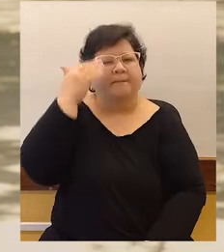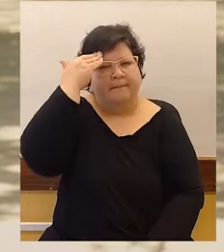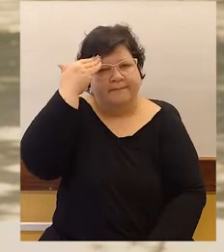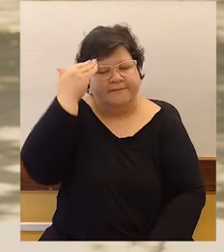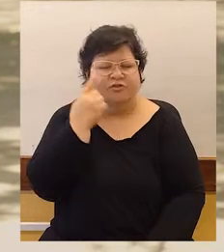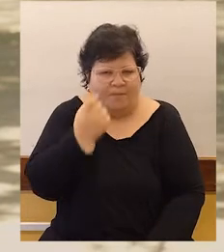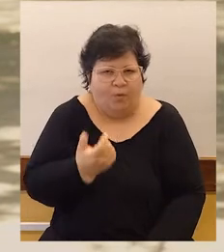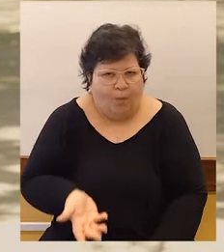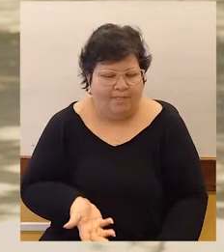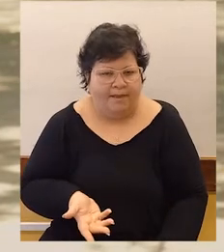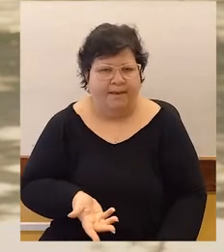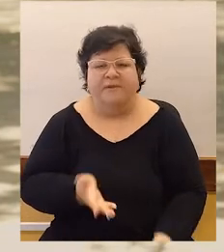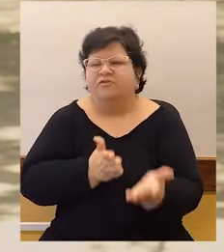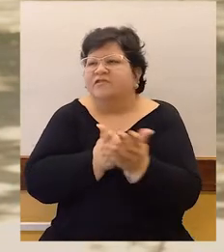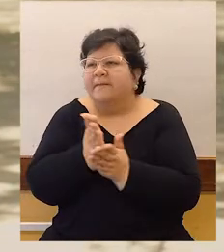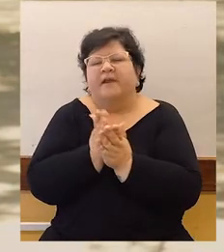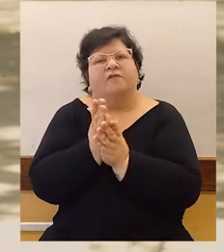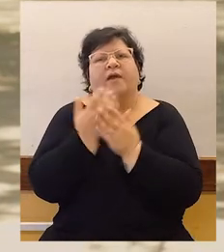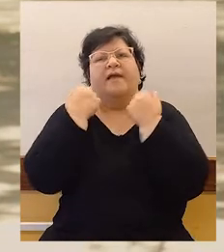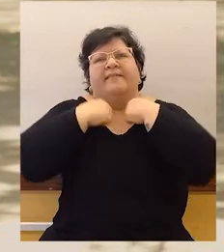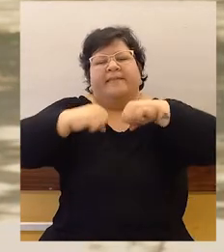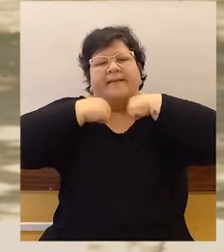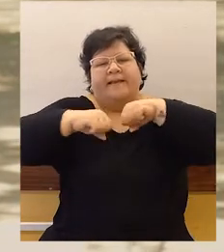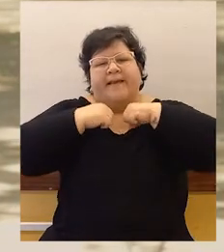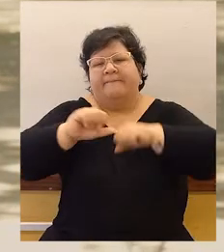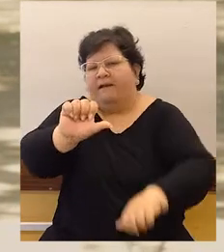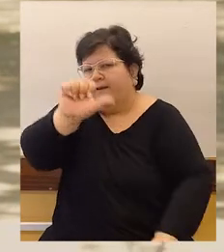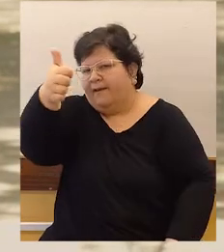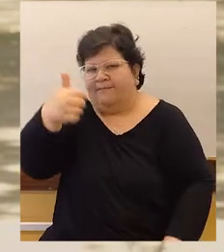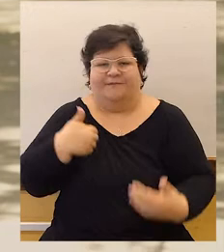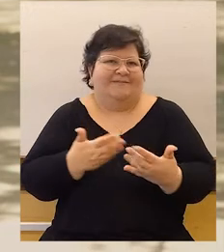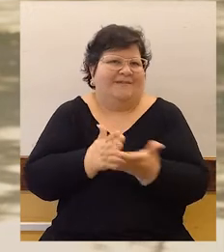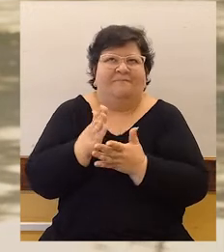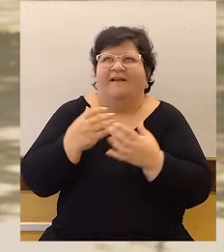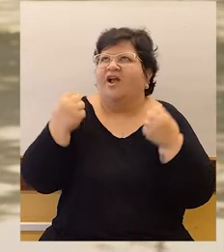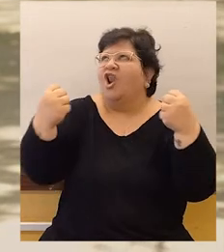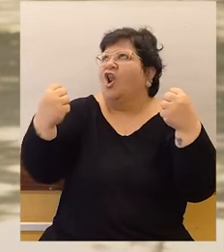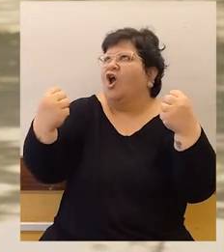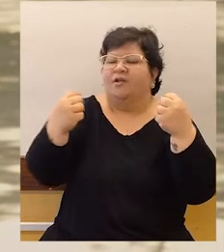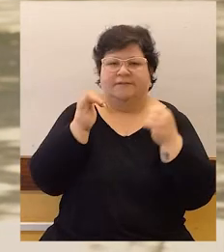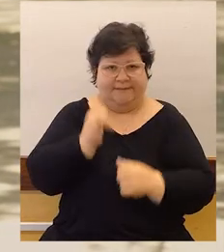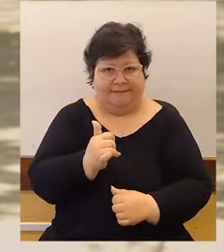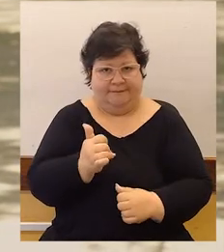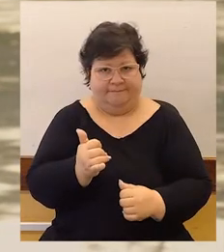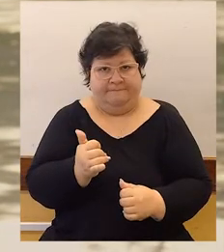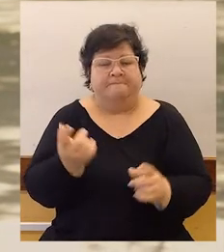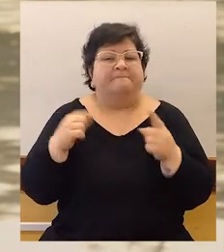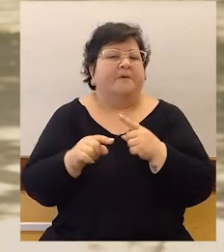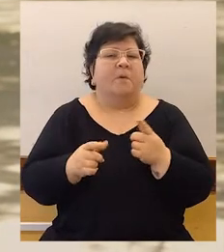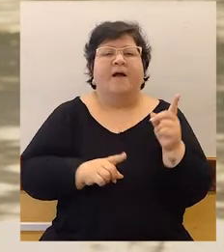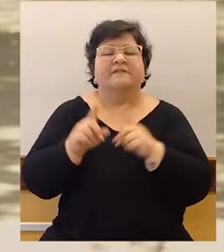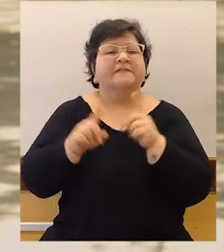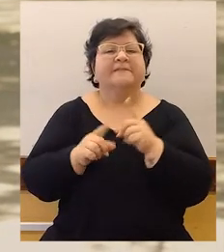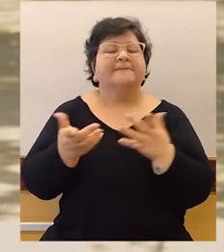no. Siempre voy a entrenar para ganar, o sea, uno siempre quiere la gloria. Hay veces que se puede, hay veces que no. Pero nada, o